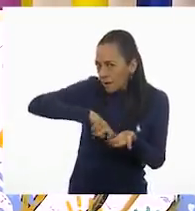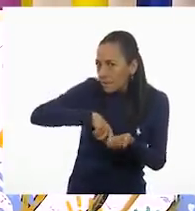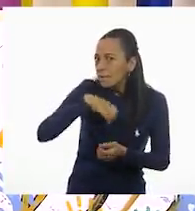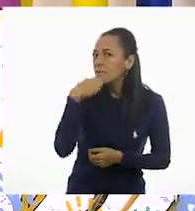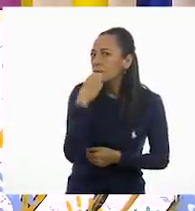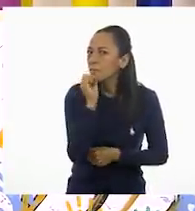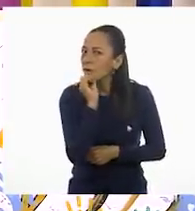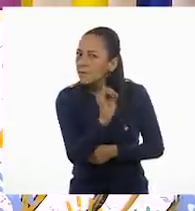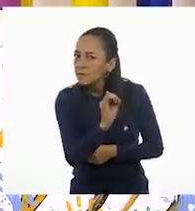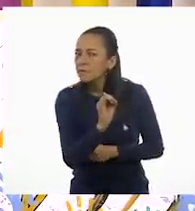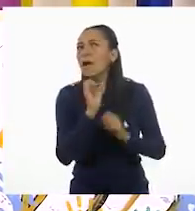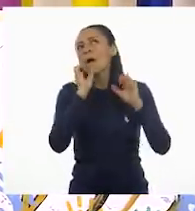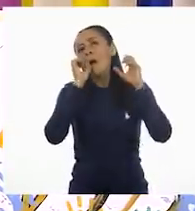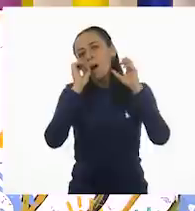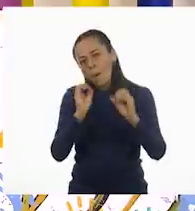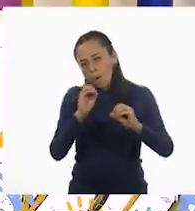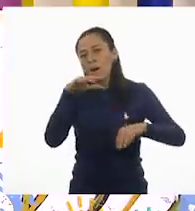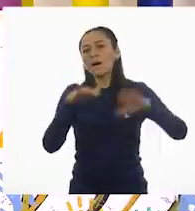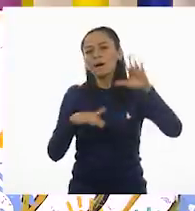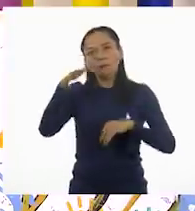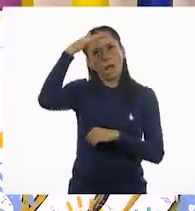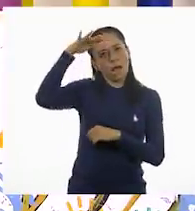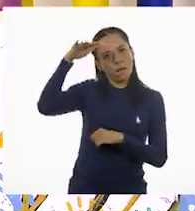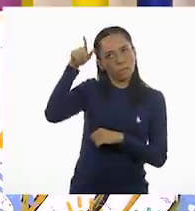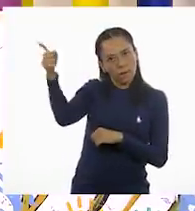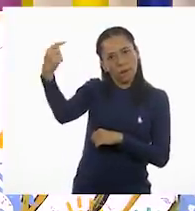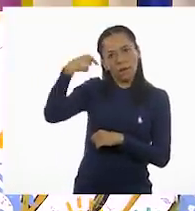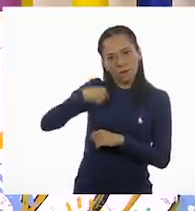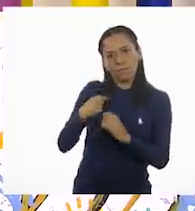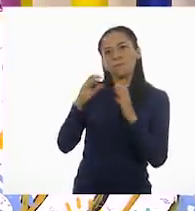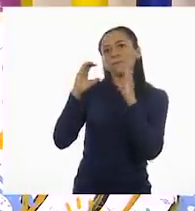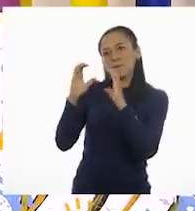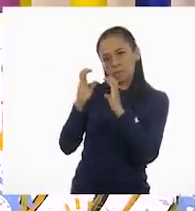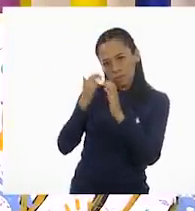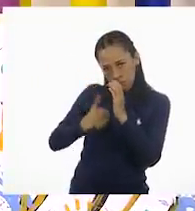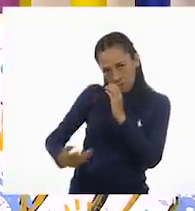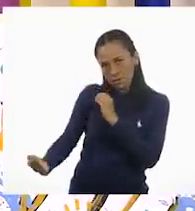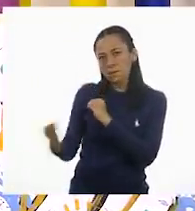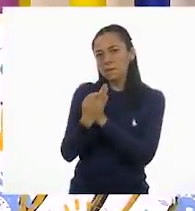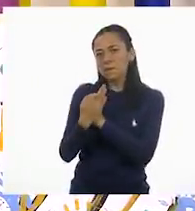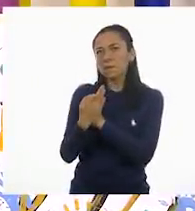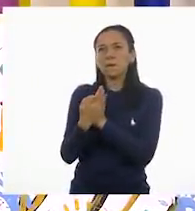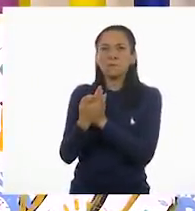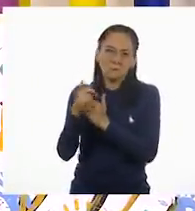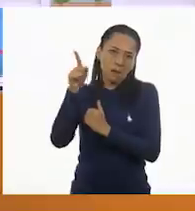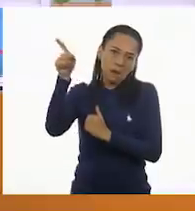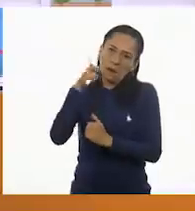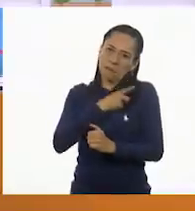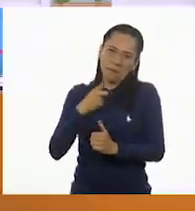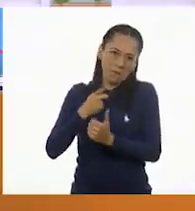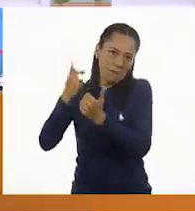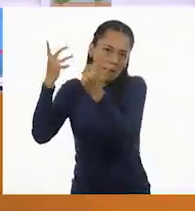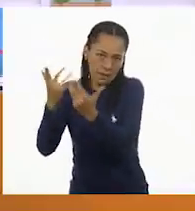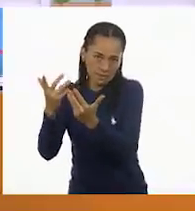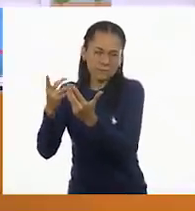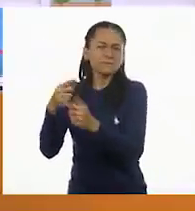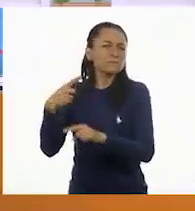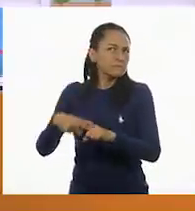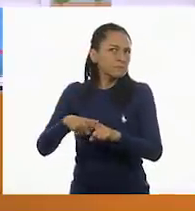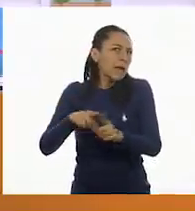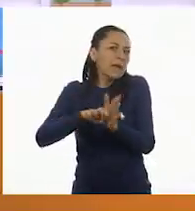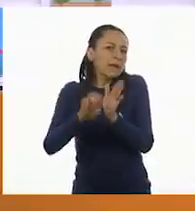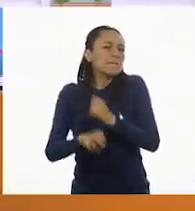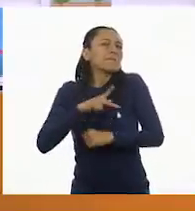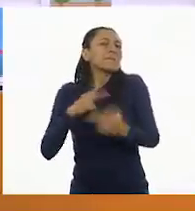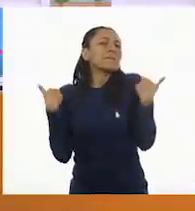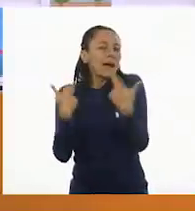en cuáles debe de intervenir un adulto que me cuida y protege como mi maestra o mi maestro. Exacto. Muy bien. Pues para que te